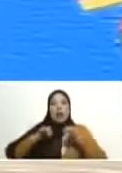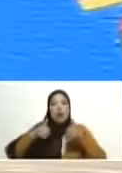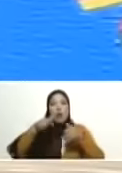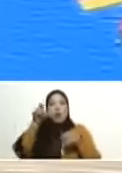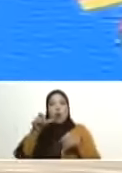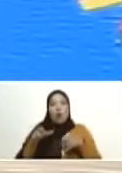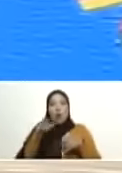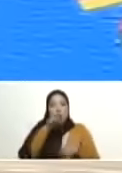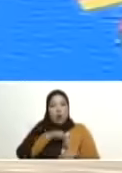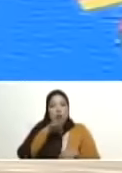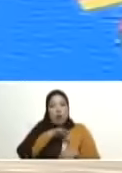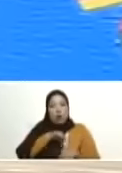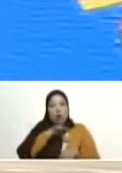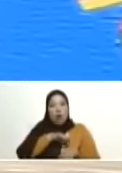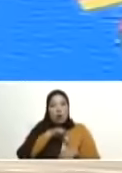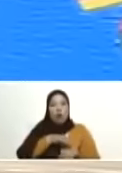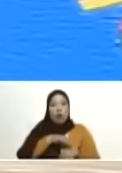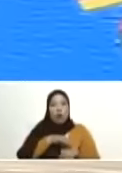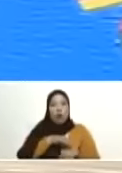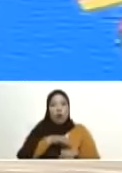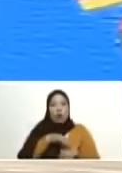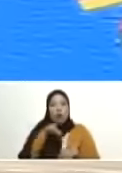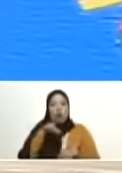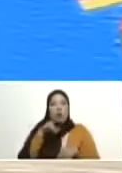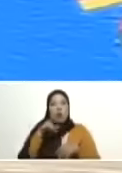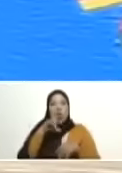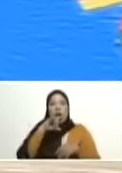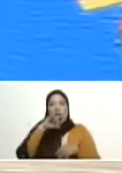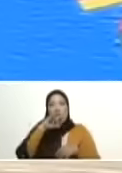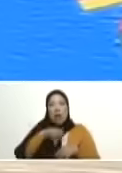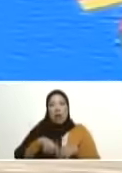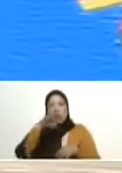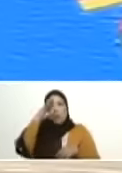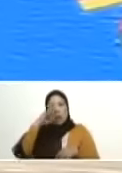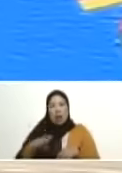un ser que cultivó como militar